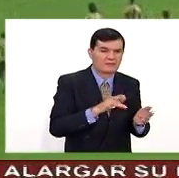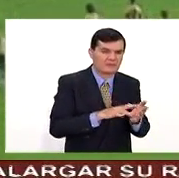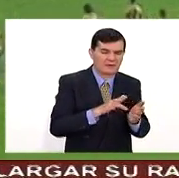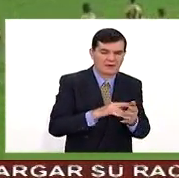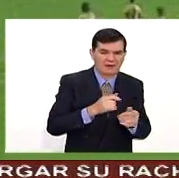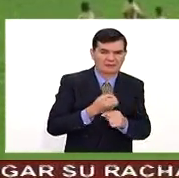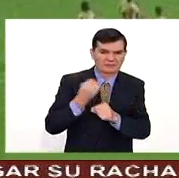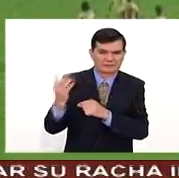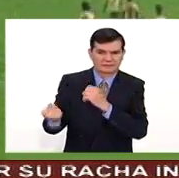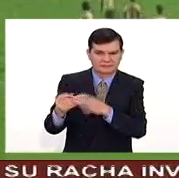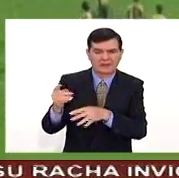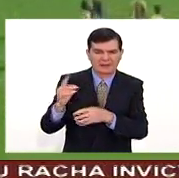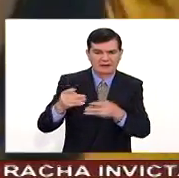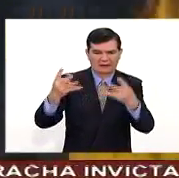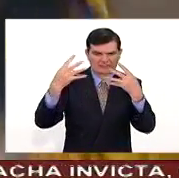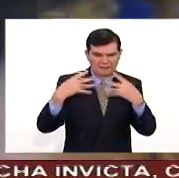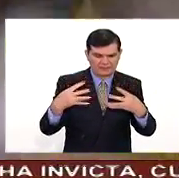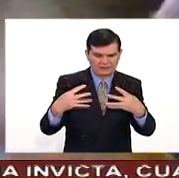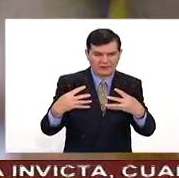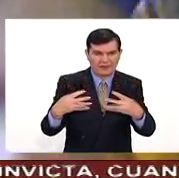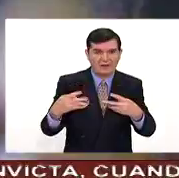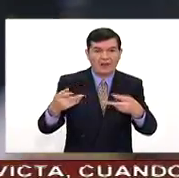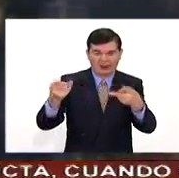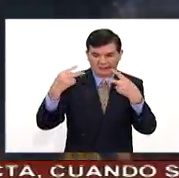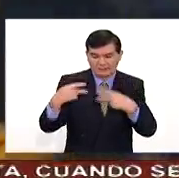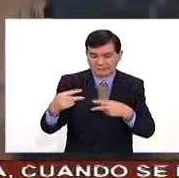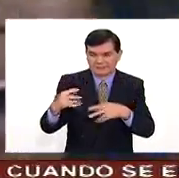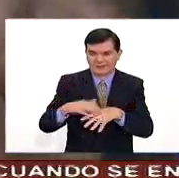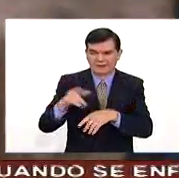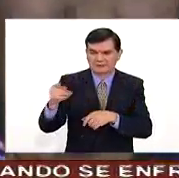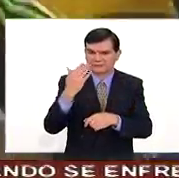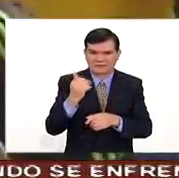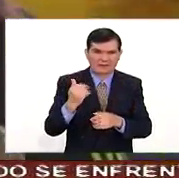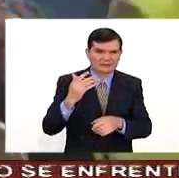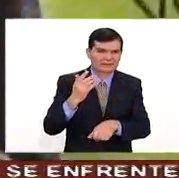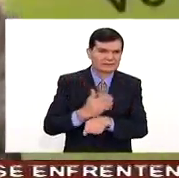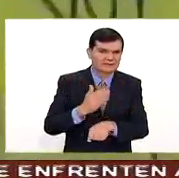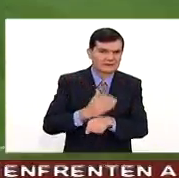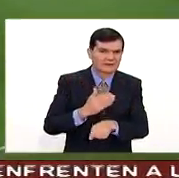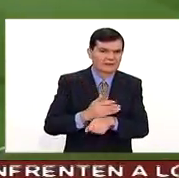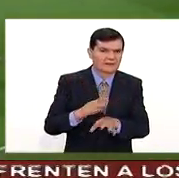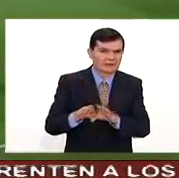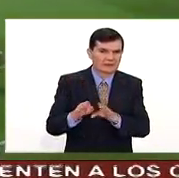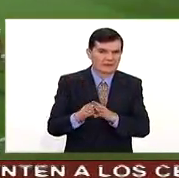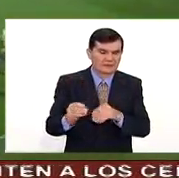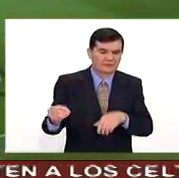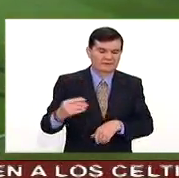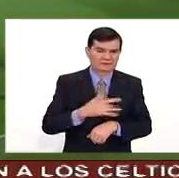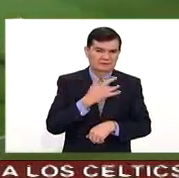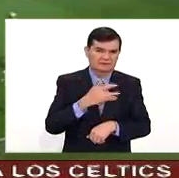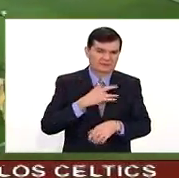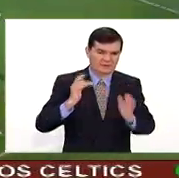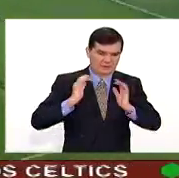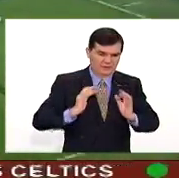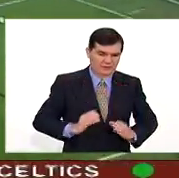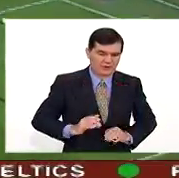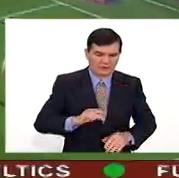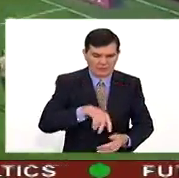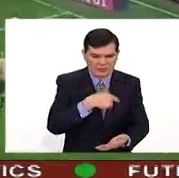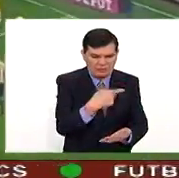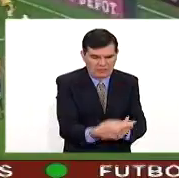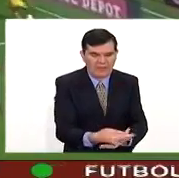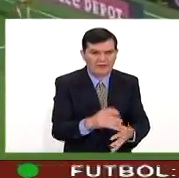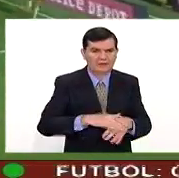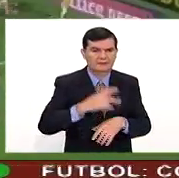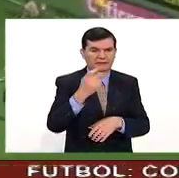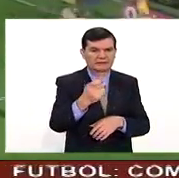y en los cuartos. Bueno, pues este penal es inexistente. Sobis, en el momento en que siente el cuerpo de Javier Cortés, se deja caer y